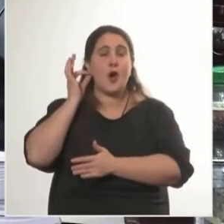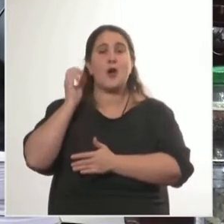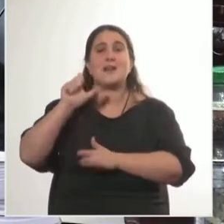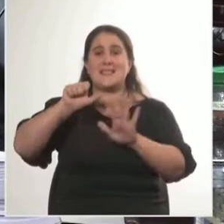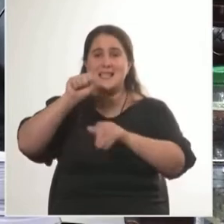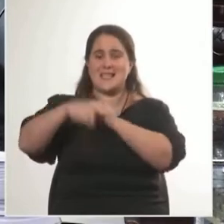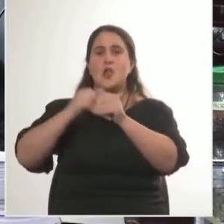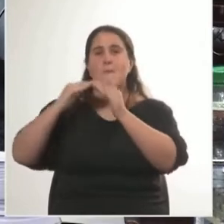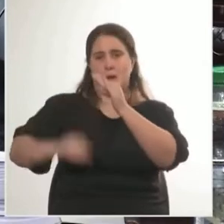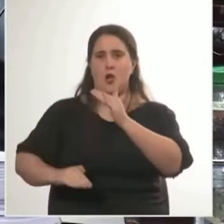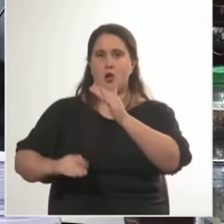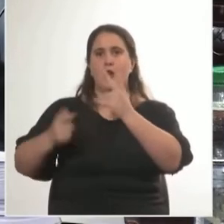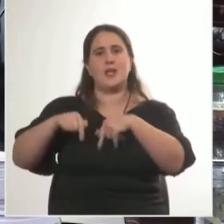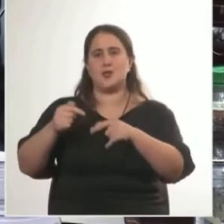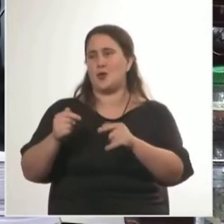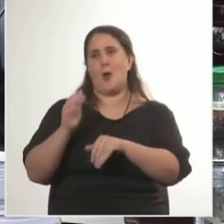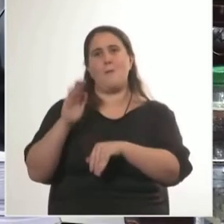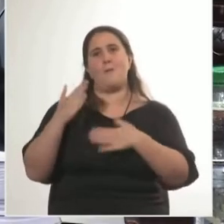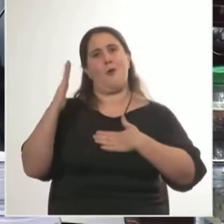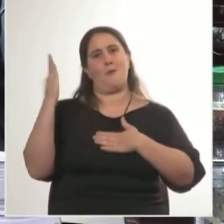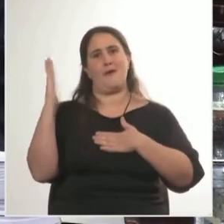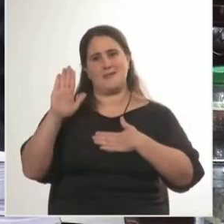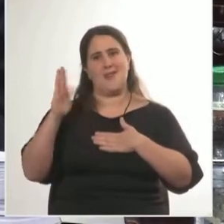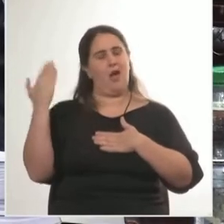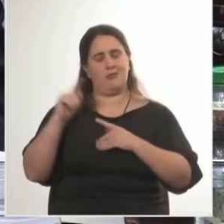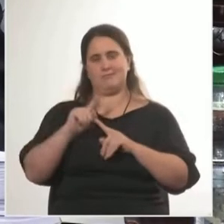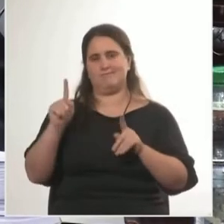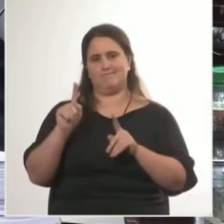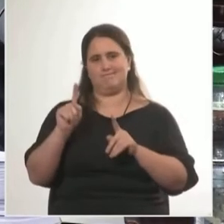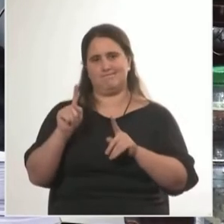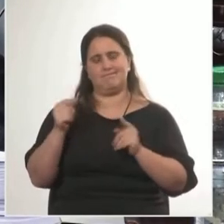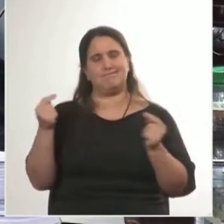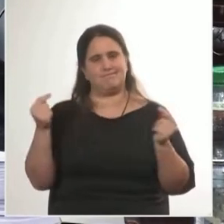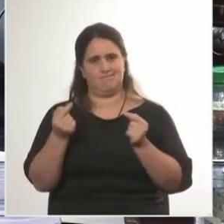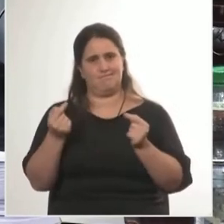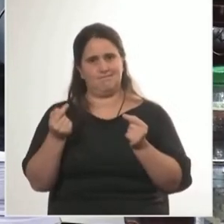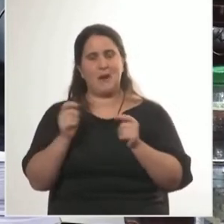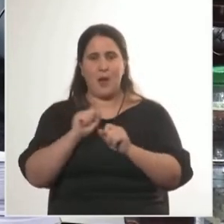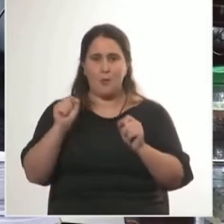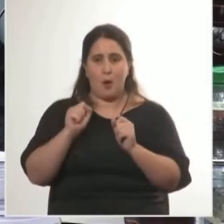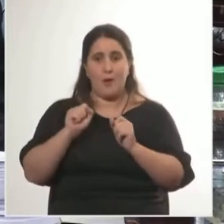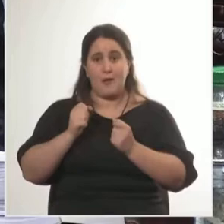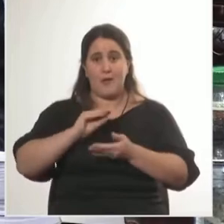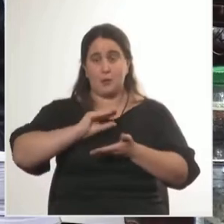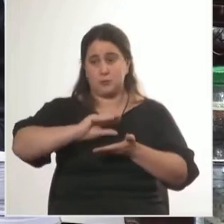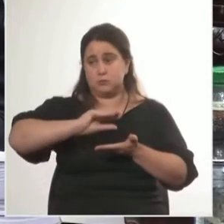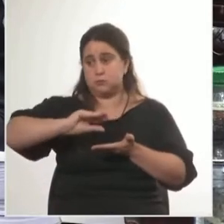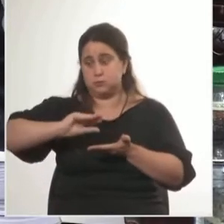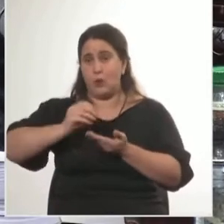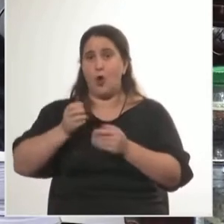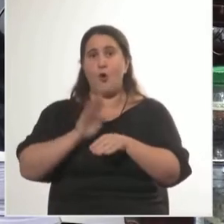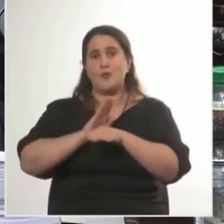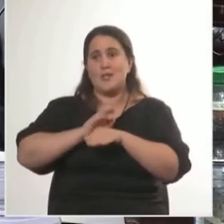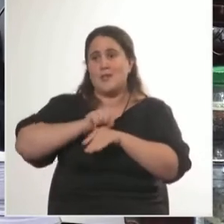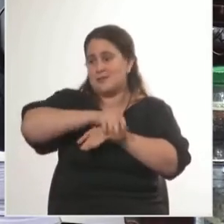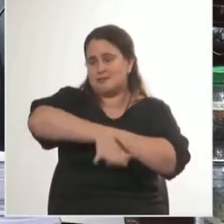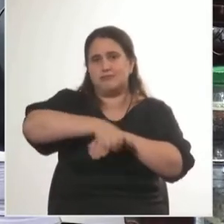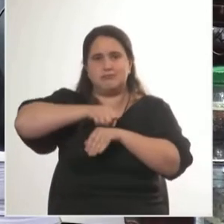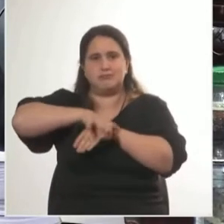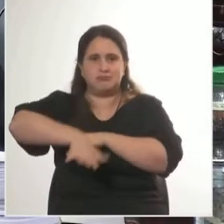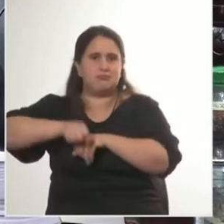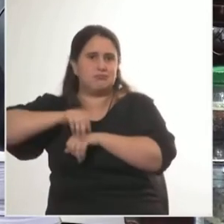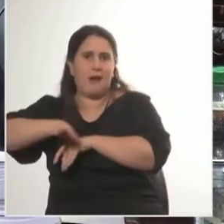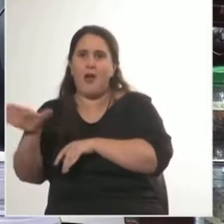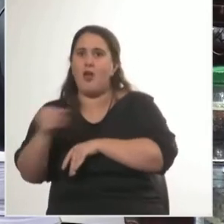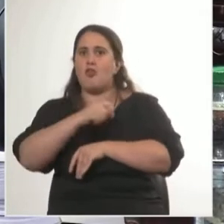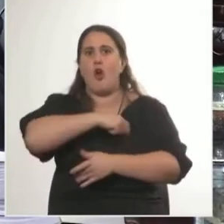el derrame que se nos prometió. Para que haya derrame y que podamos toda la sociedad